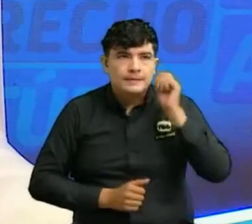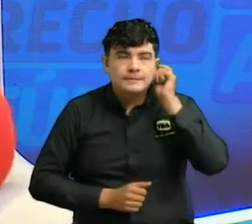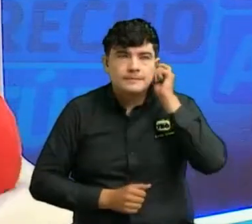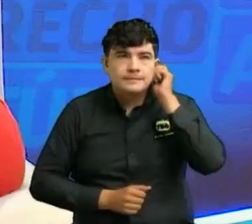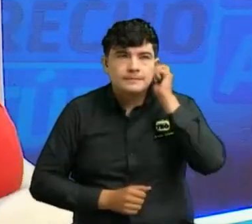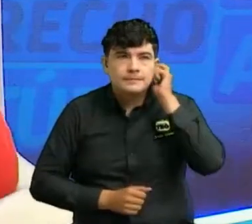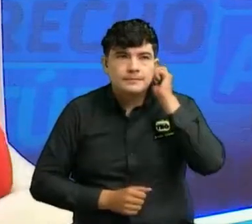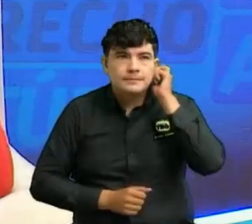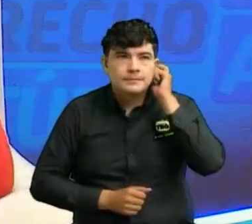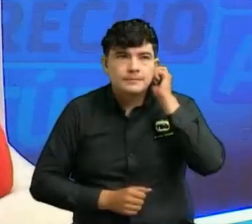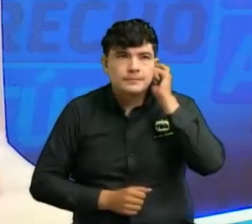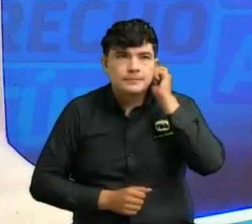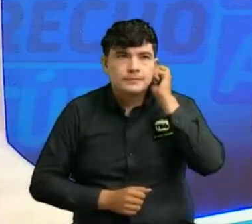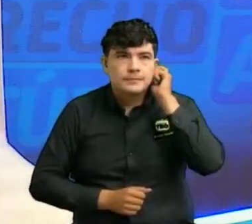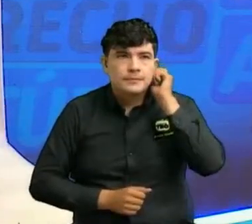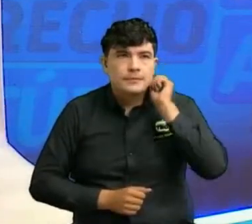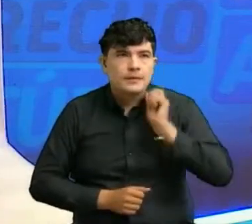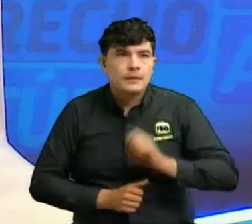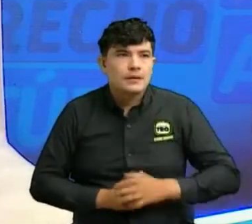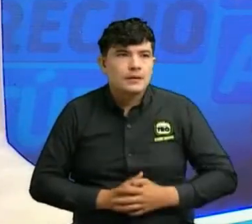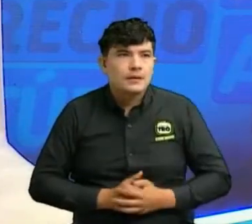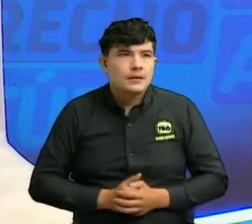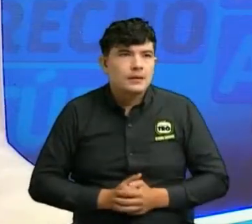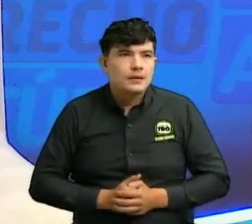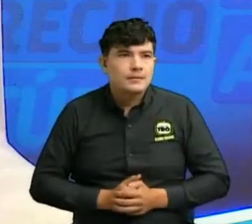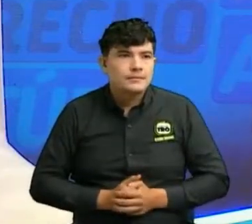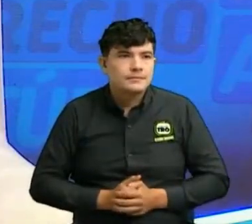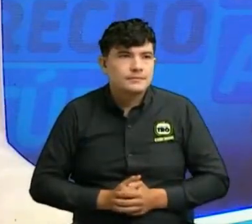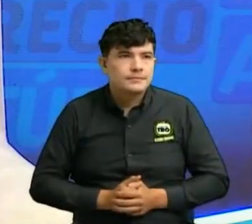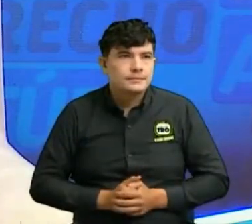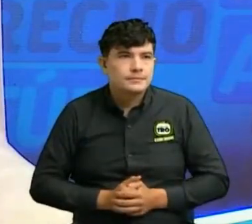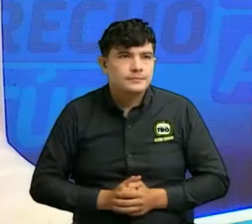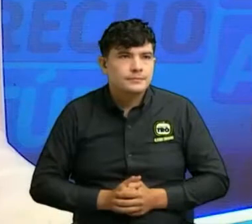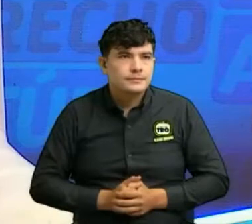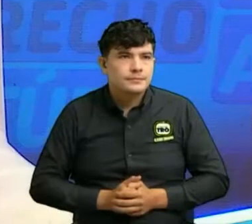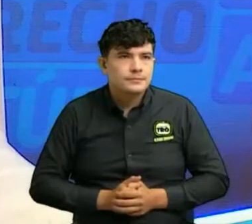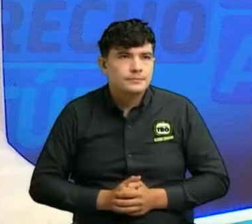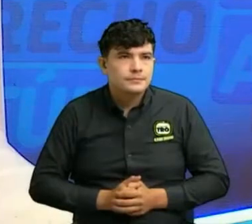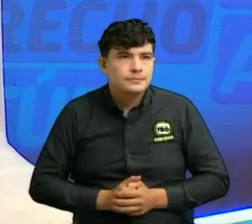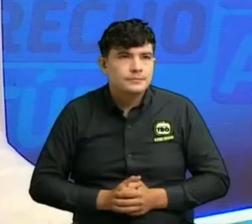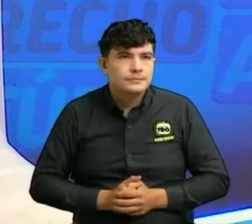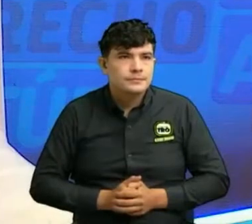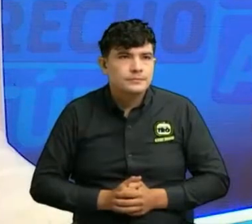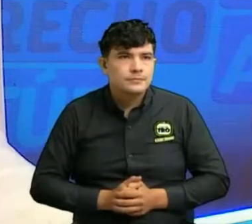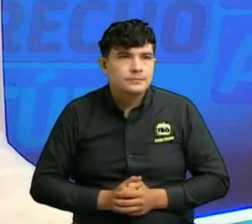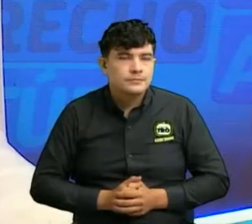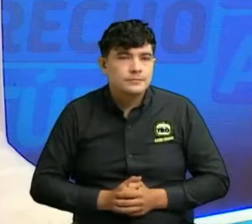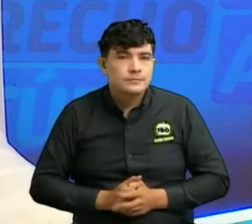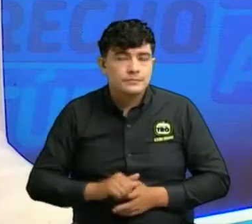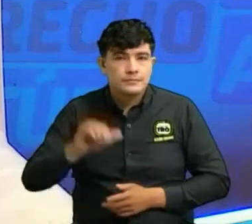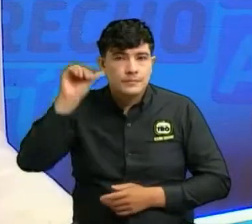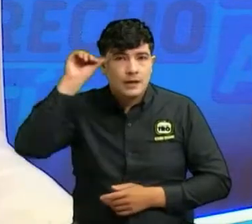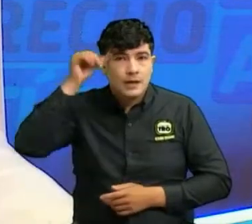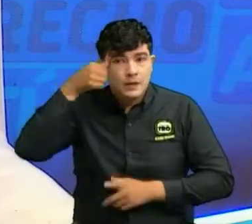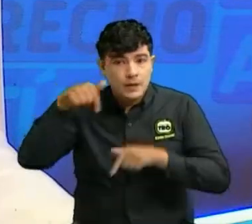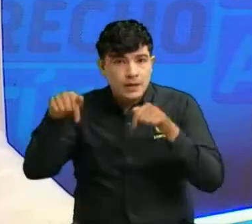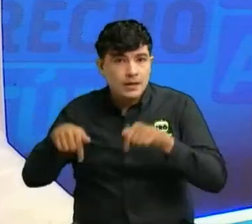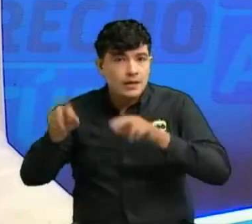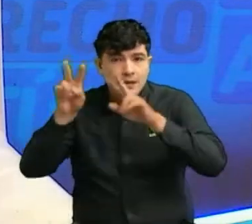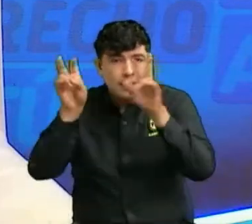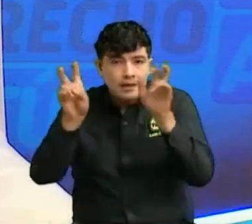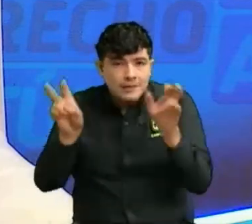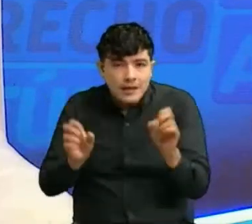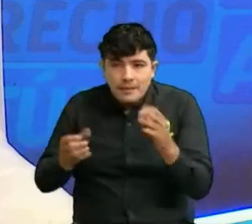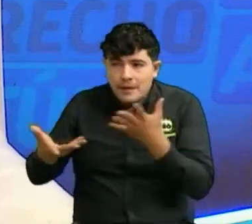Recuerde que la información que damos siempre acerca de los términos que aquí tratamos lo hacemos con el fin de que usted tenga claro cada uno